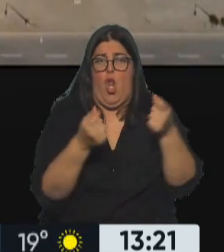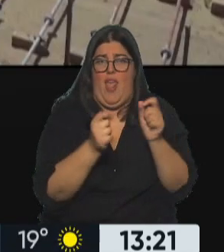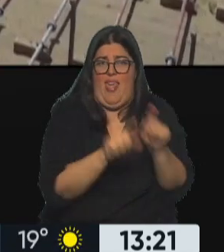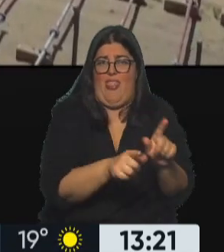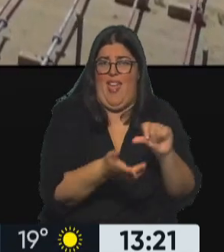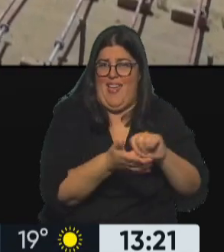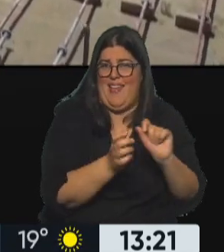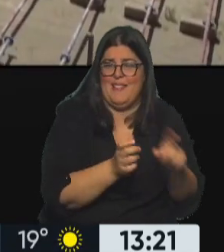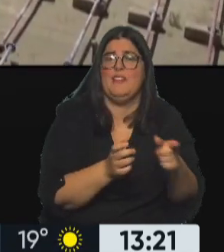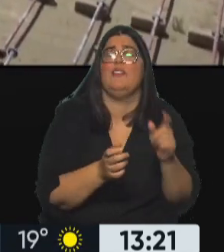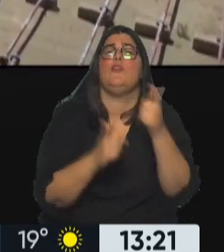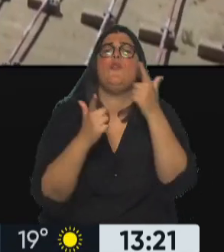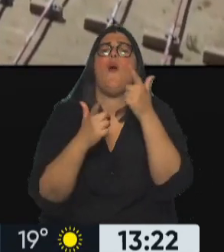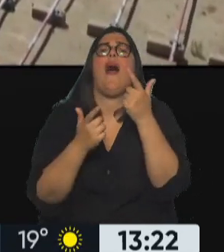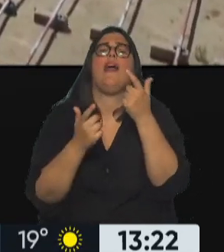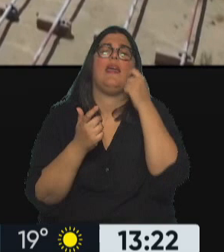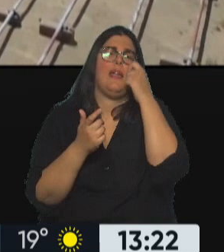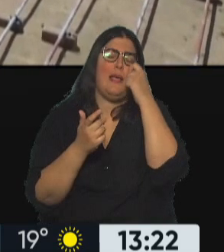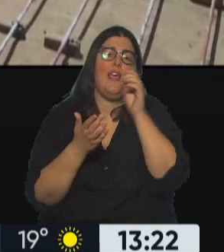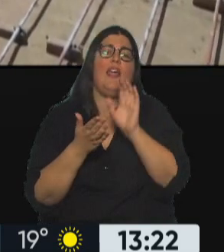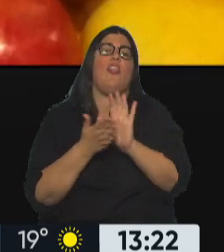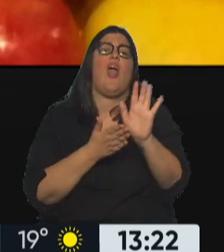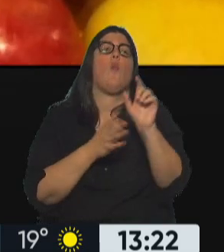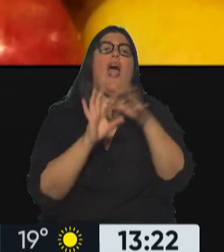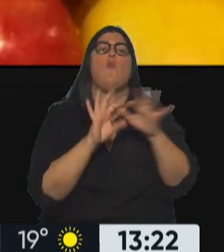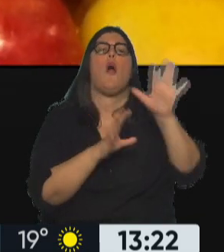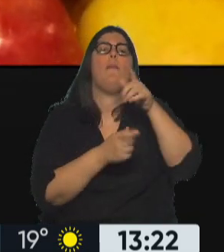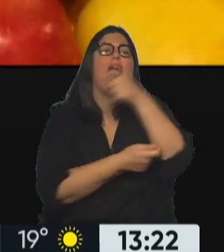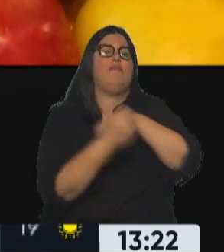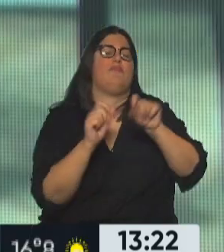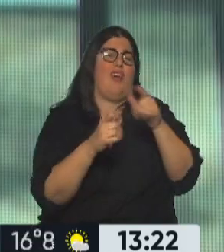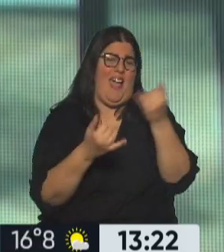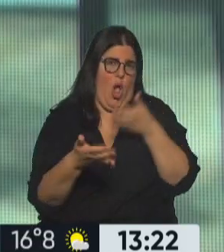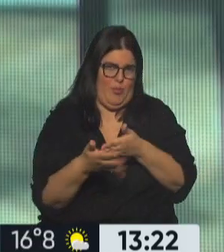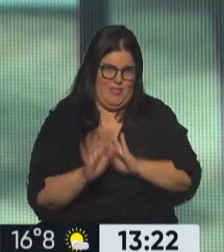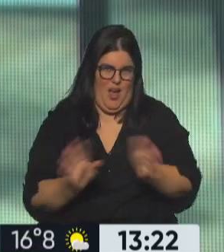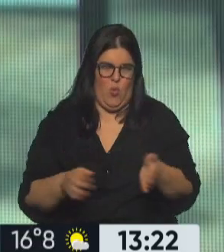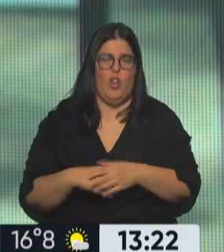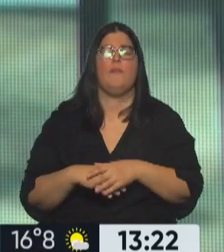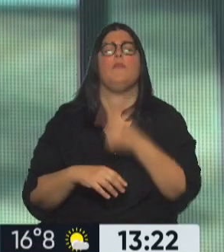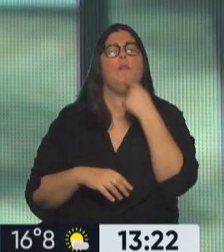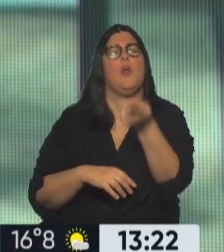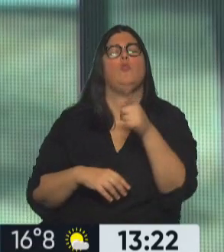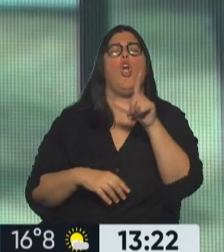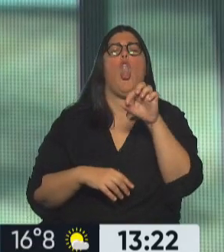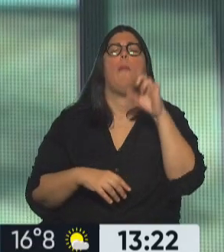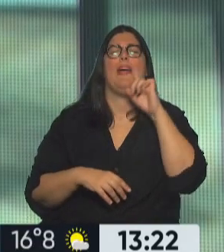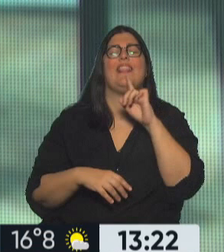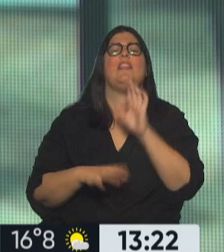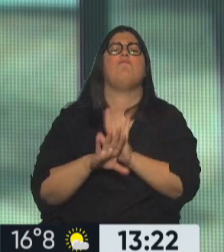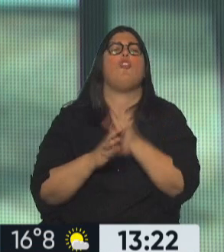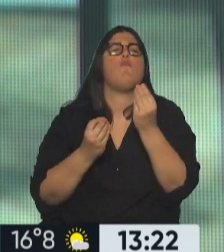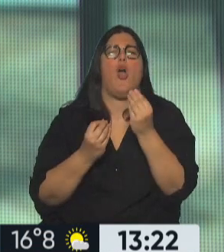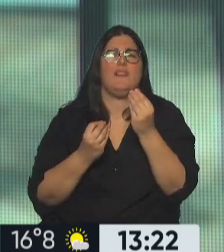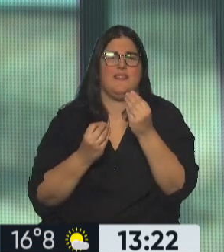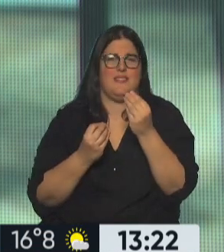un mercado líquido de deuda europea, Roberto, y eso es un obstáculo. ¿Cómo queda la OPEP en este escenario?